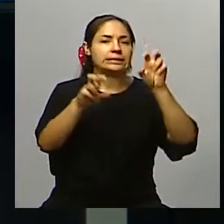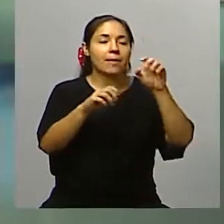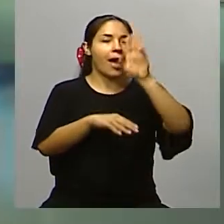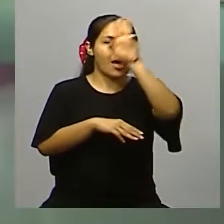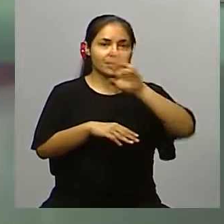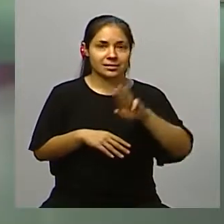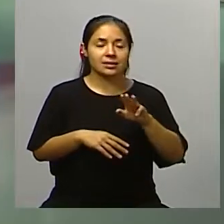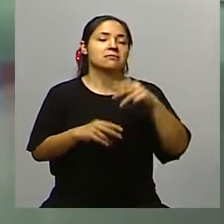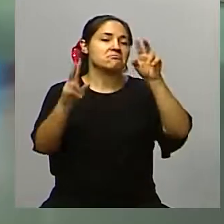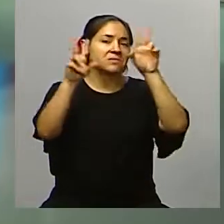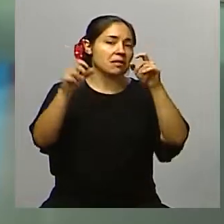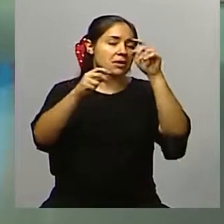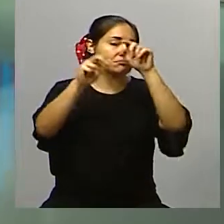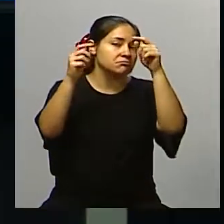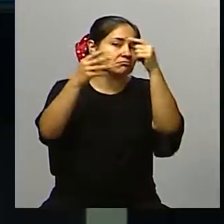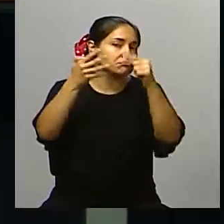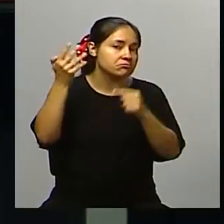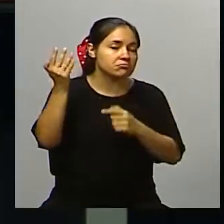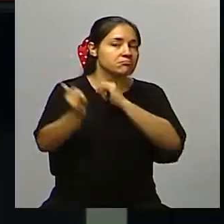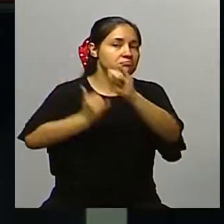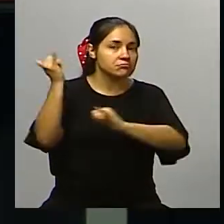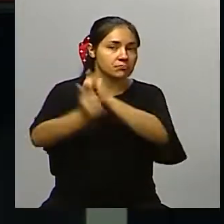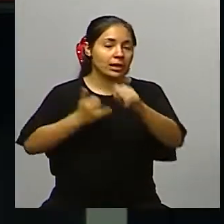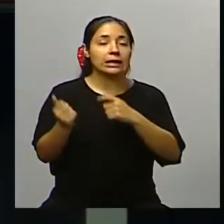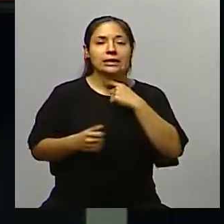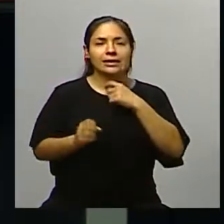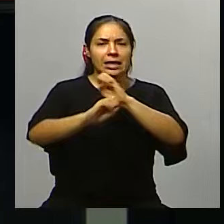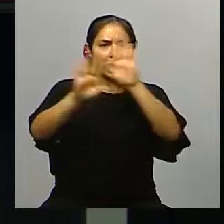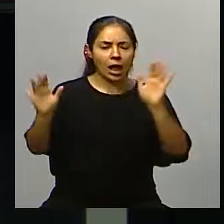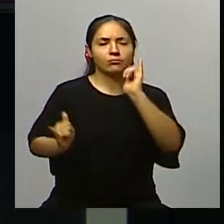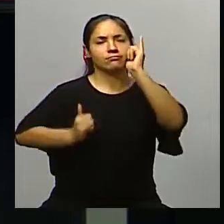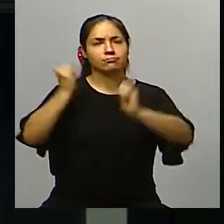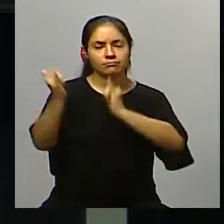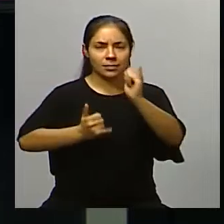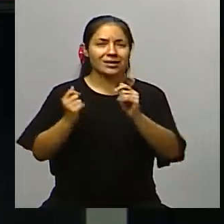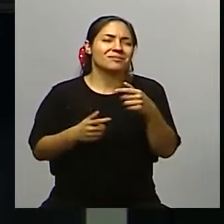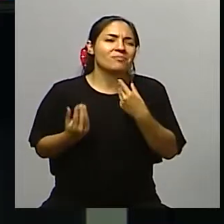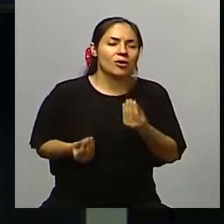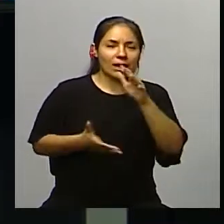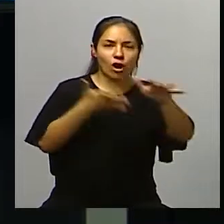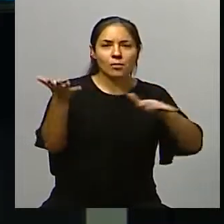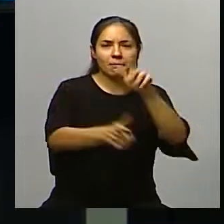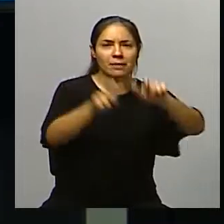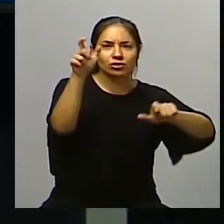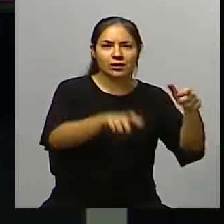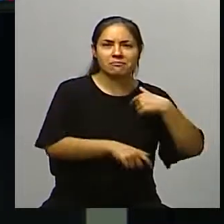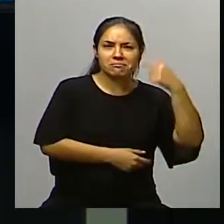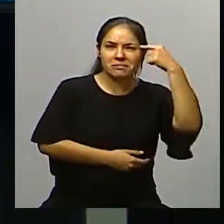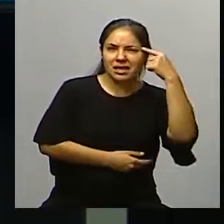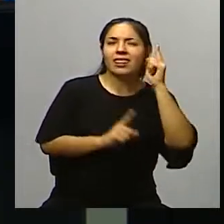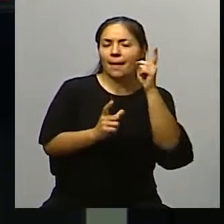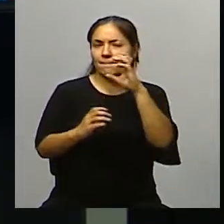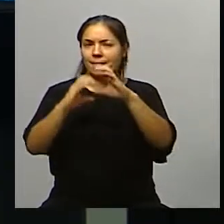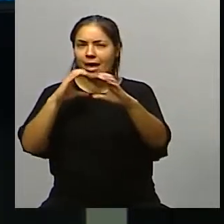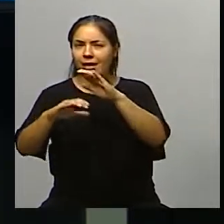que está bueno aclarar algo que está vinculado con esta cuestión que la gente cree, que entiende, que los medios también de alguna